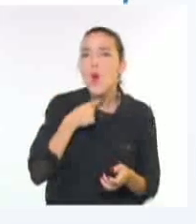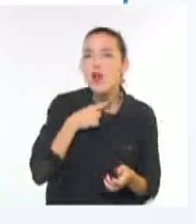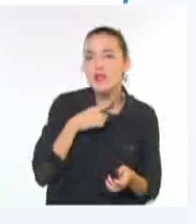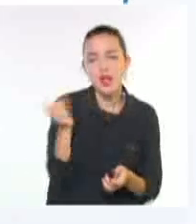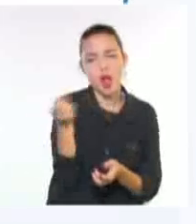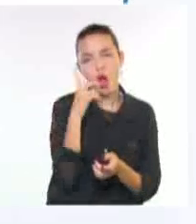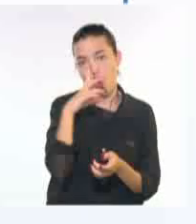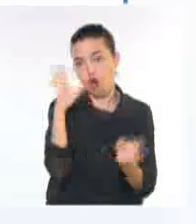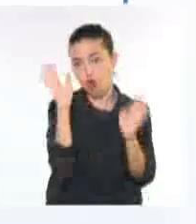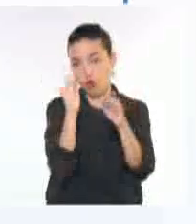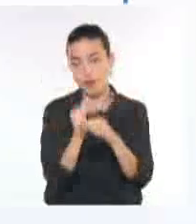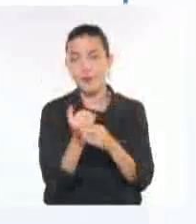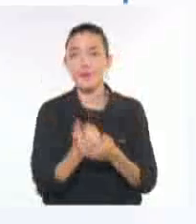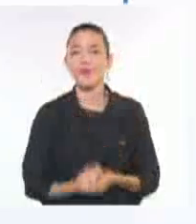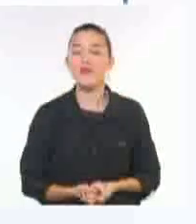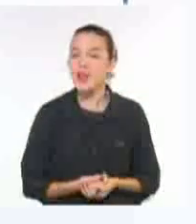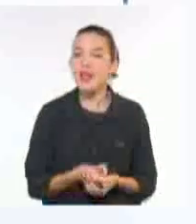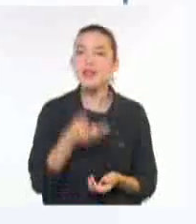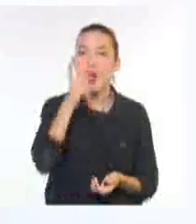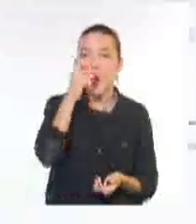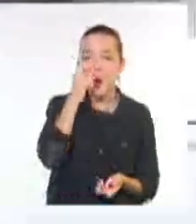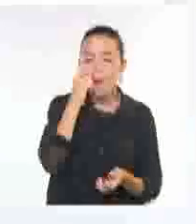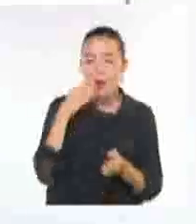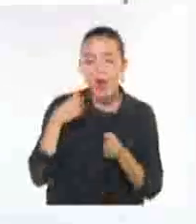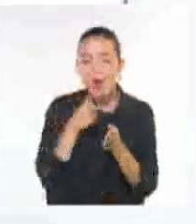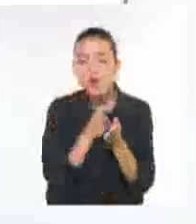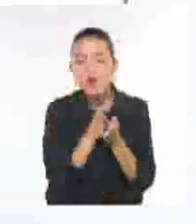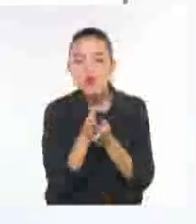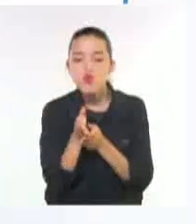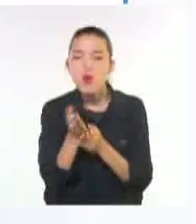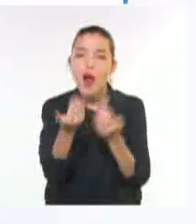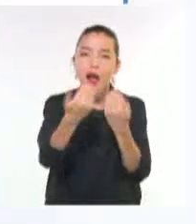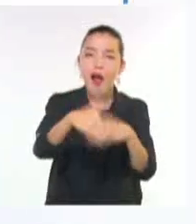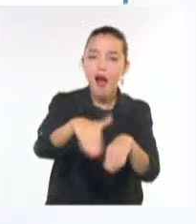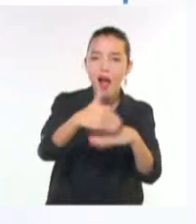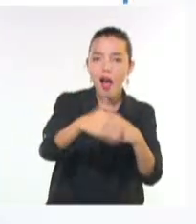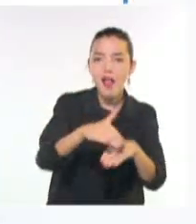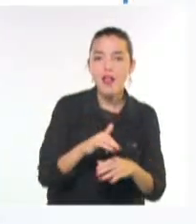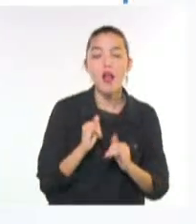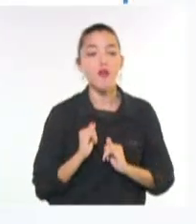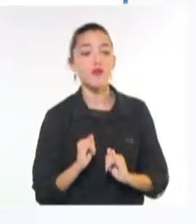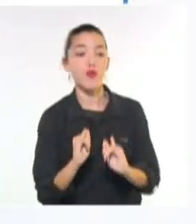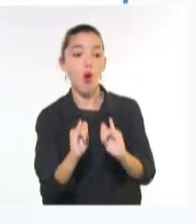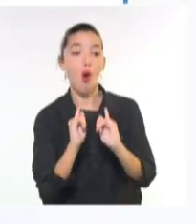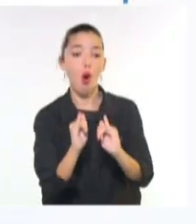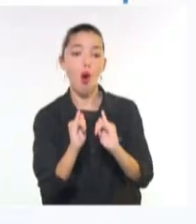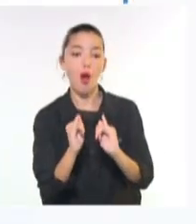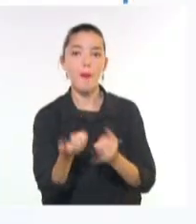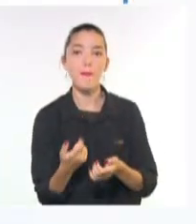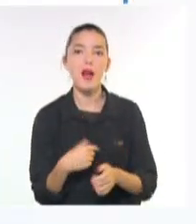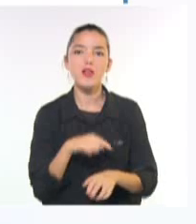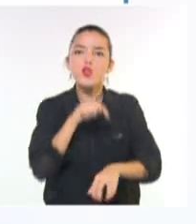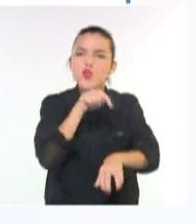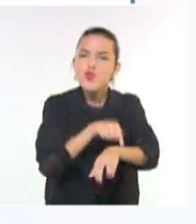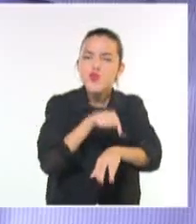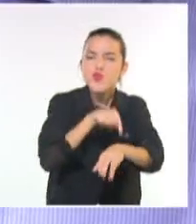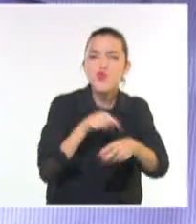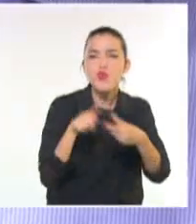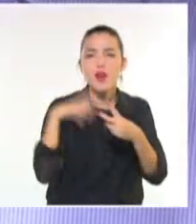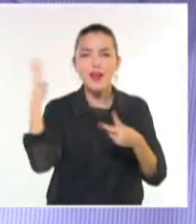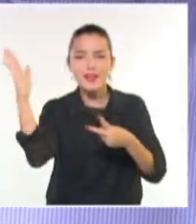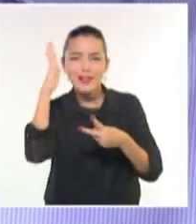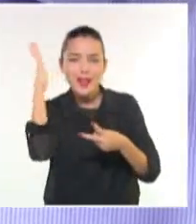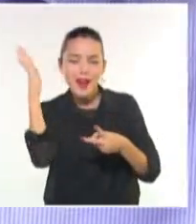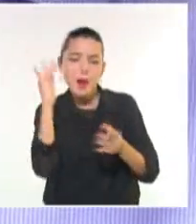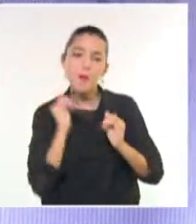se dedicaba a recorrer las poblaciones lo hacía a la vez informándole a las personas la hora y el estado del tiempo.